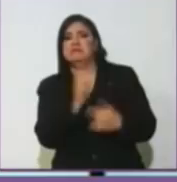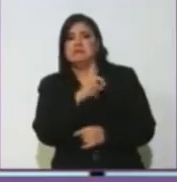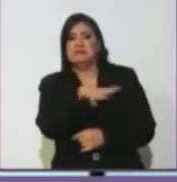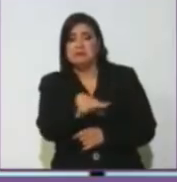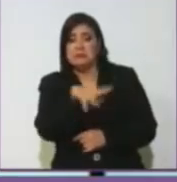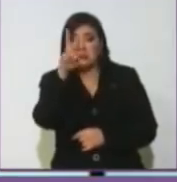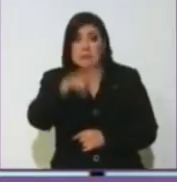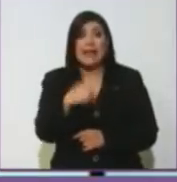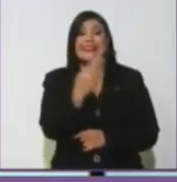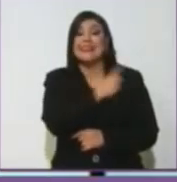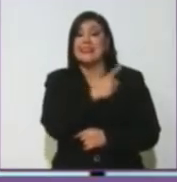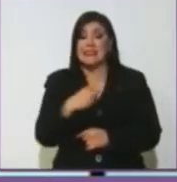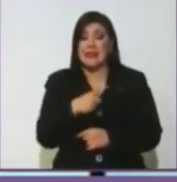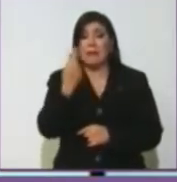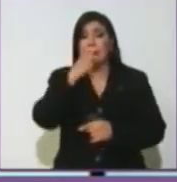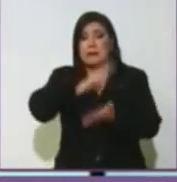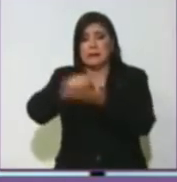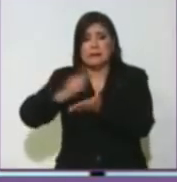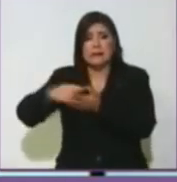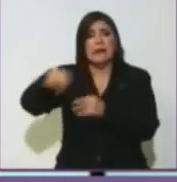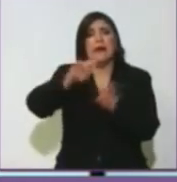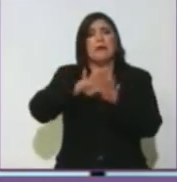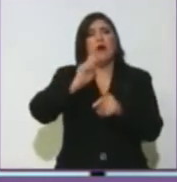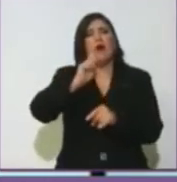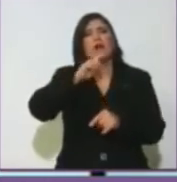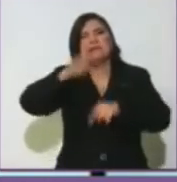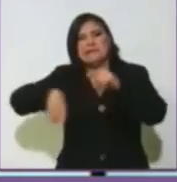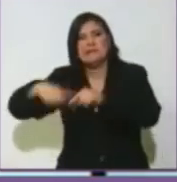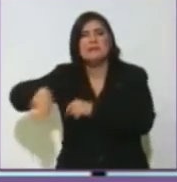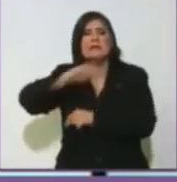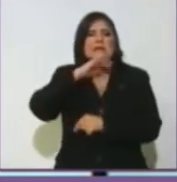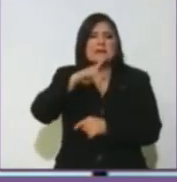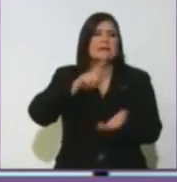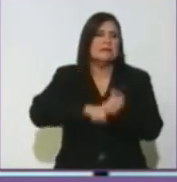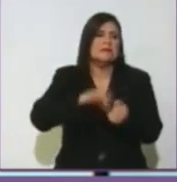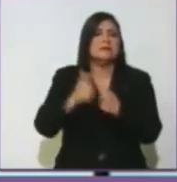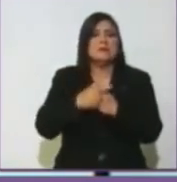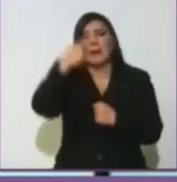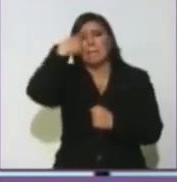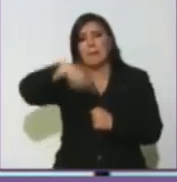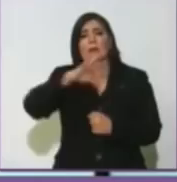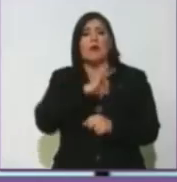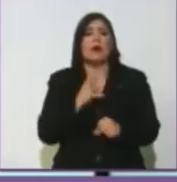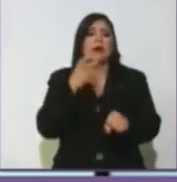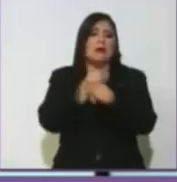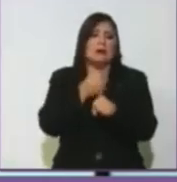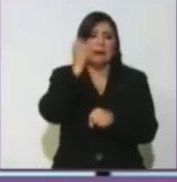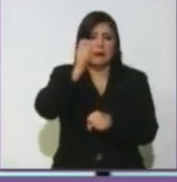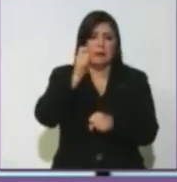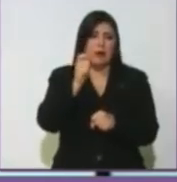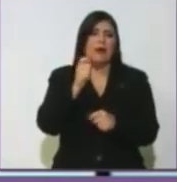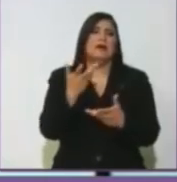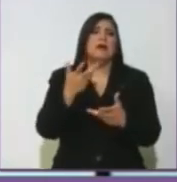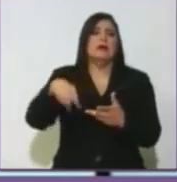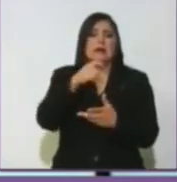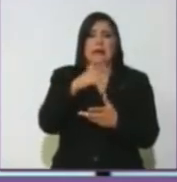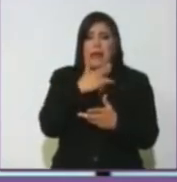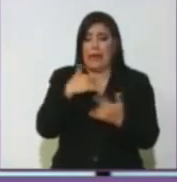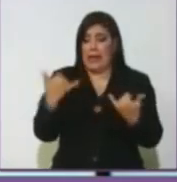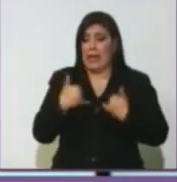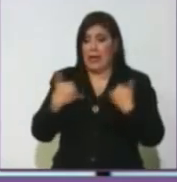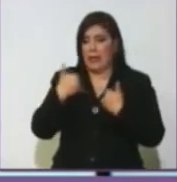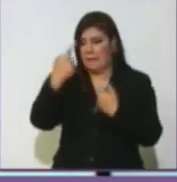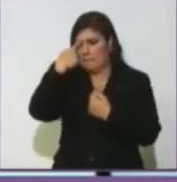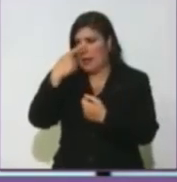a los mandos corruptos y tenemos que generar un sistema para incorporar jóvenes que tengan ganas